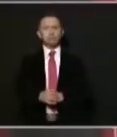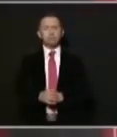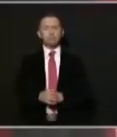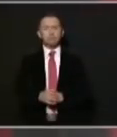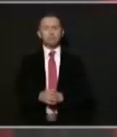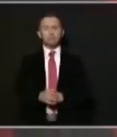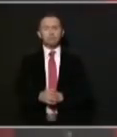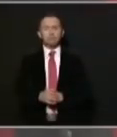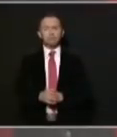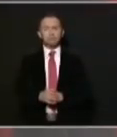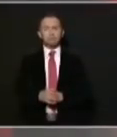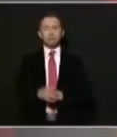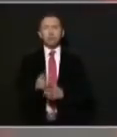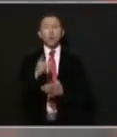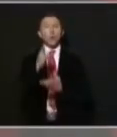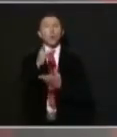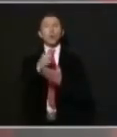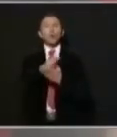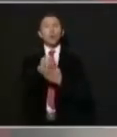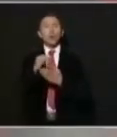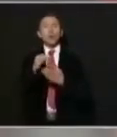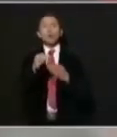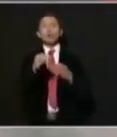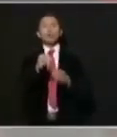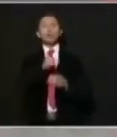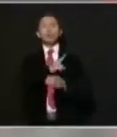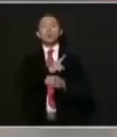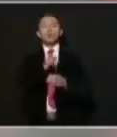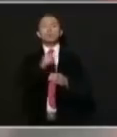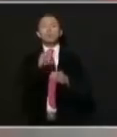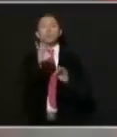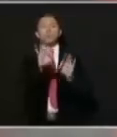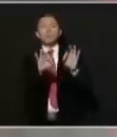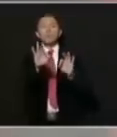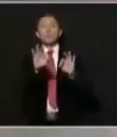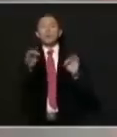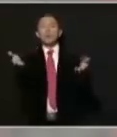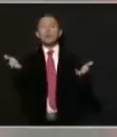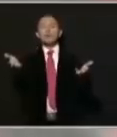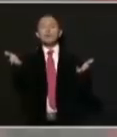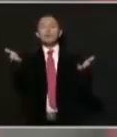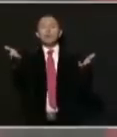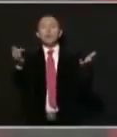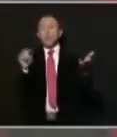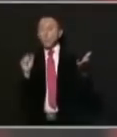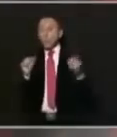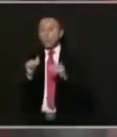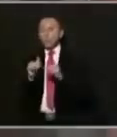aumentos de acuerdo a la inflación. Lo explico.